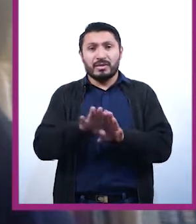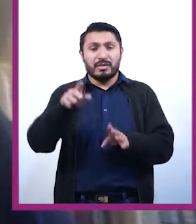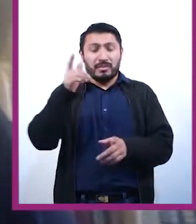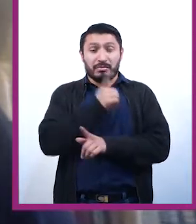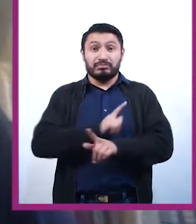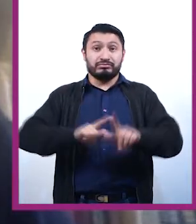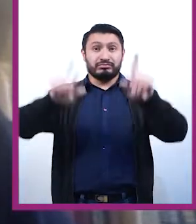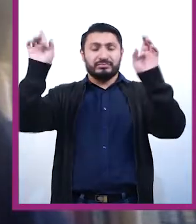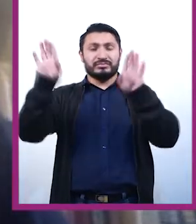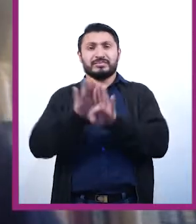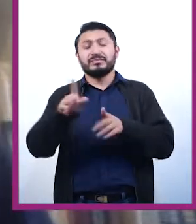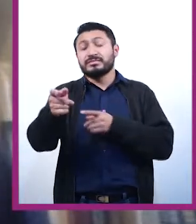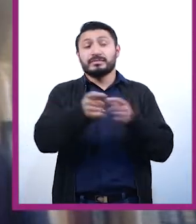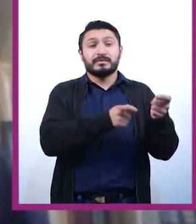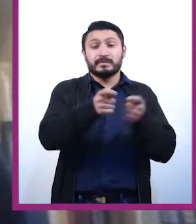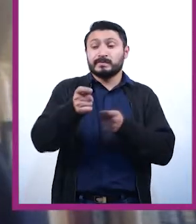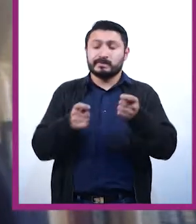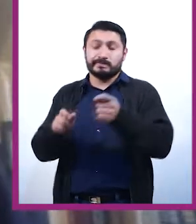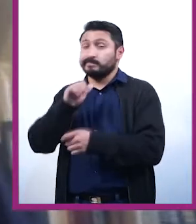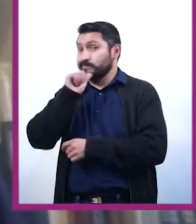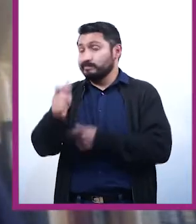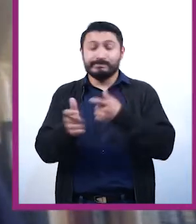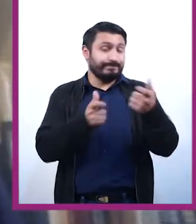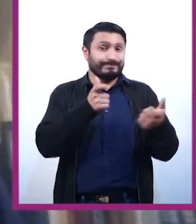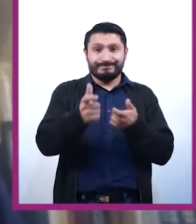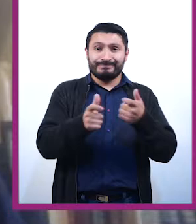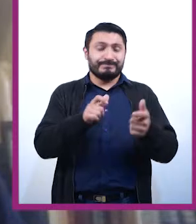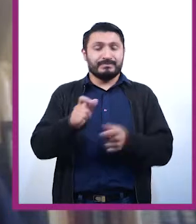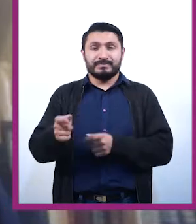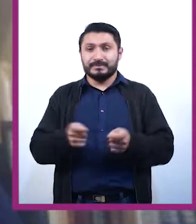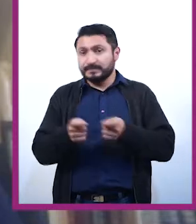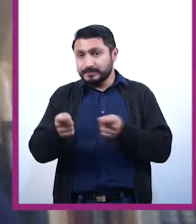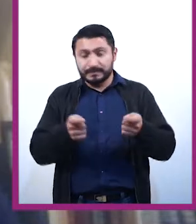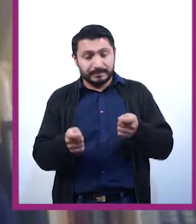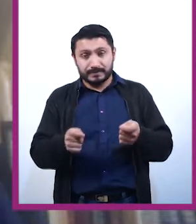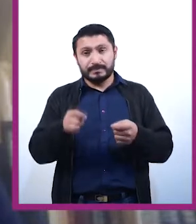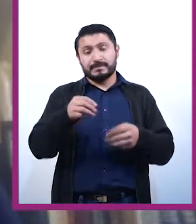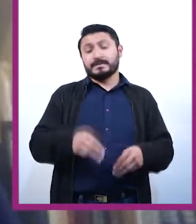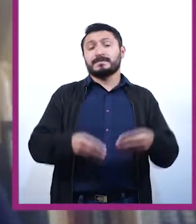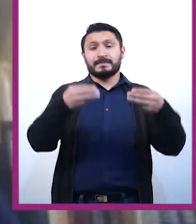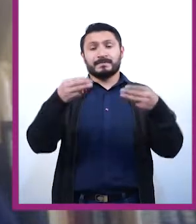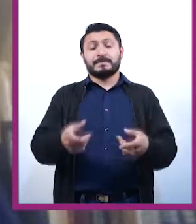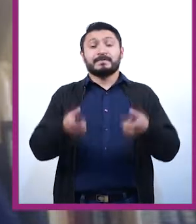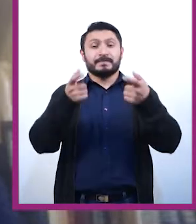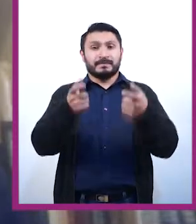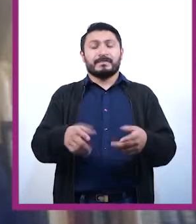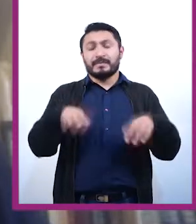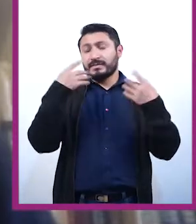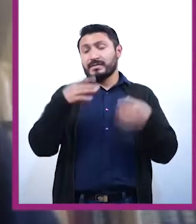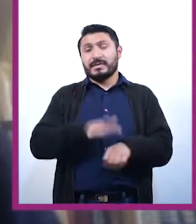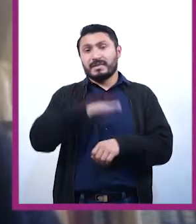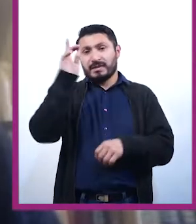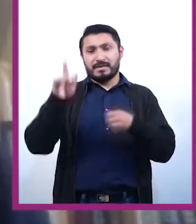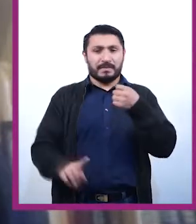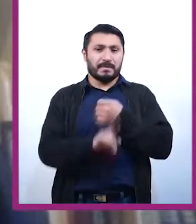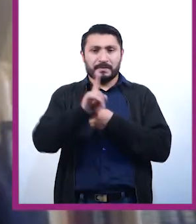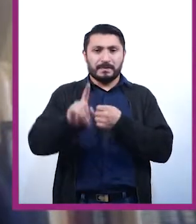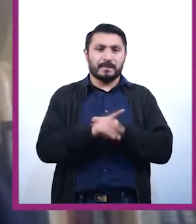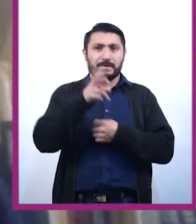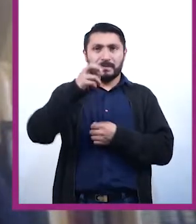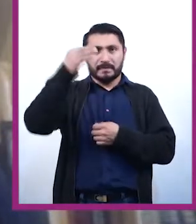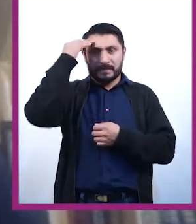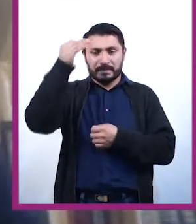circulaba libremente porque no había controles sobre los movimientos de capitales por los mercados financieros. Fue el